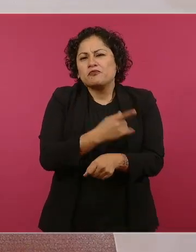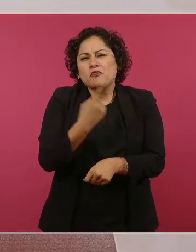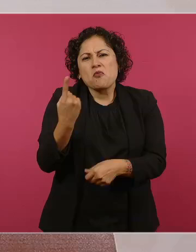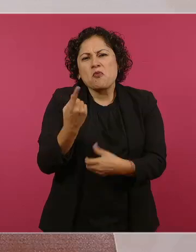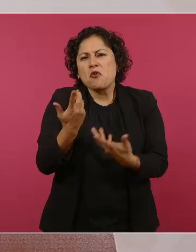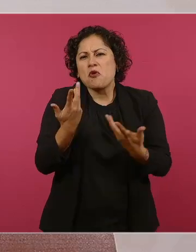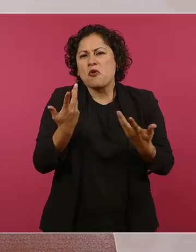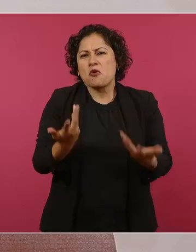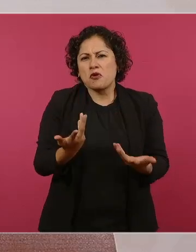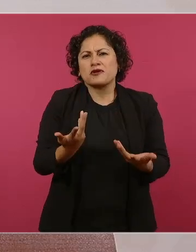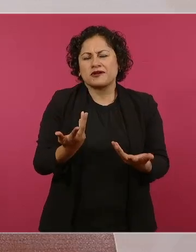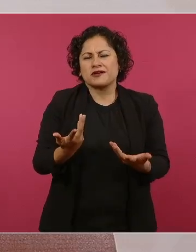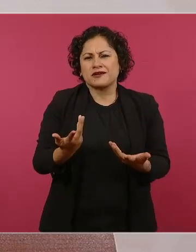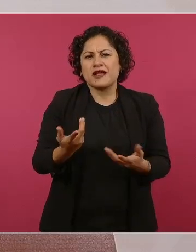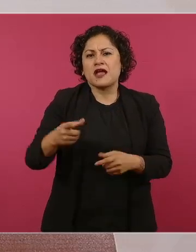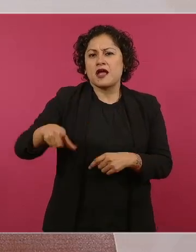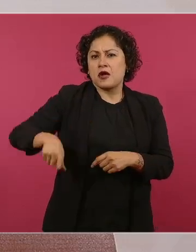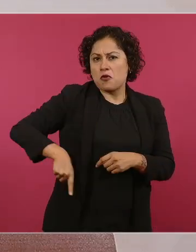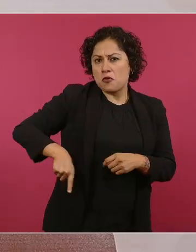del gobierno de Estados Unidos